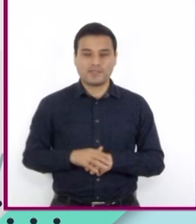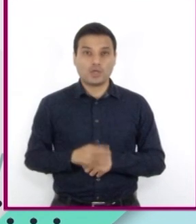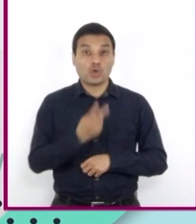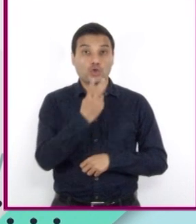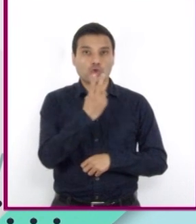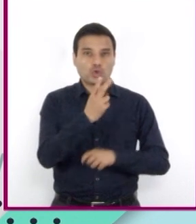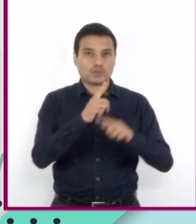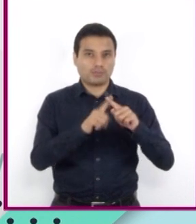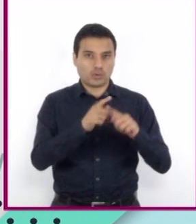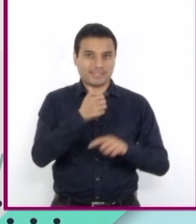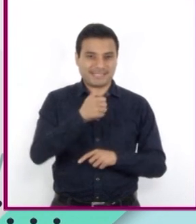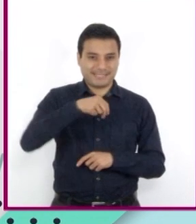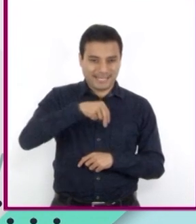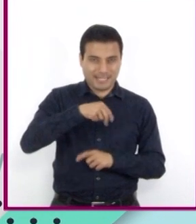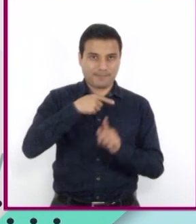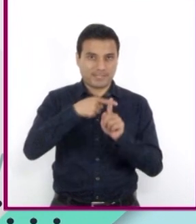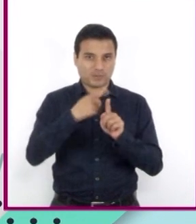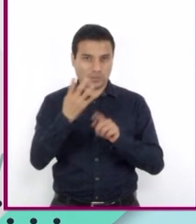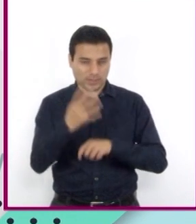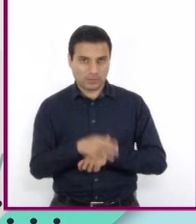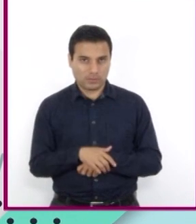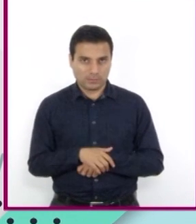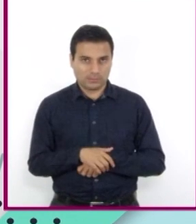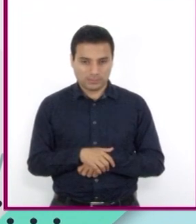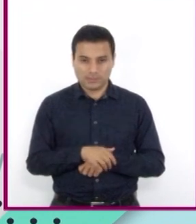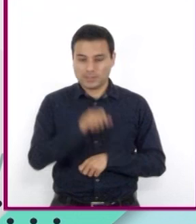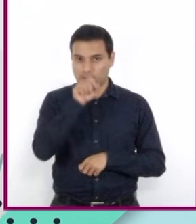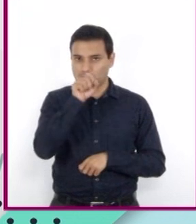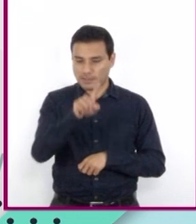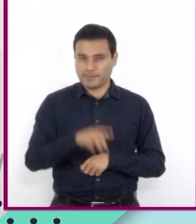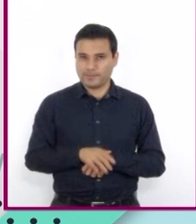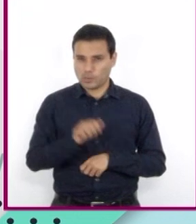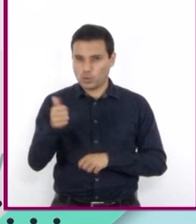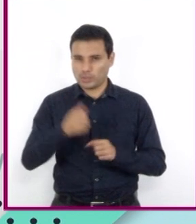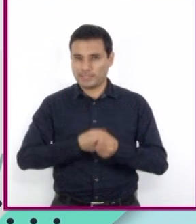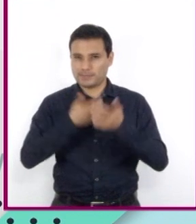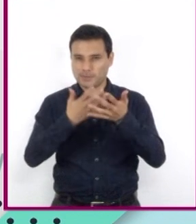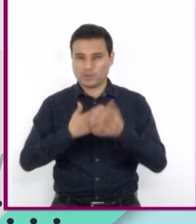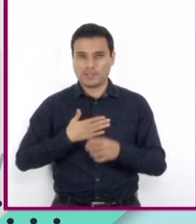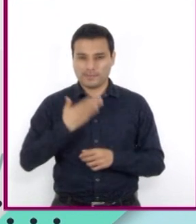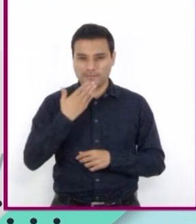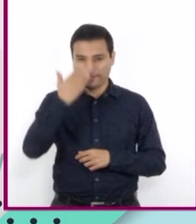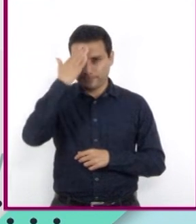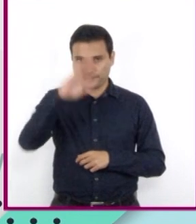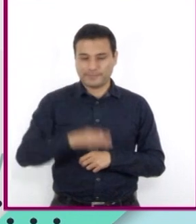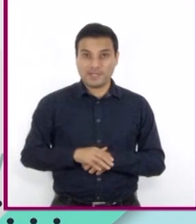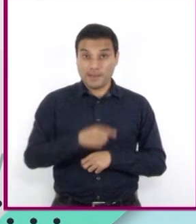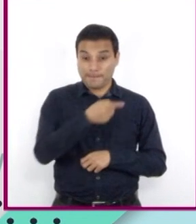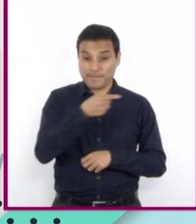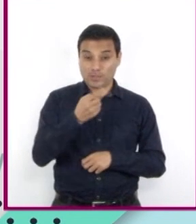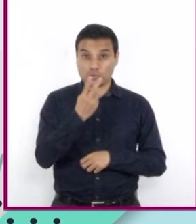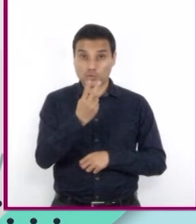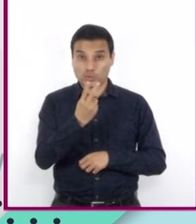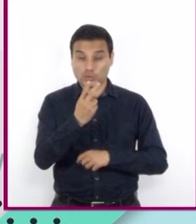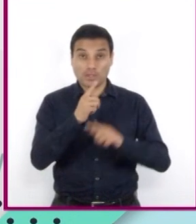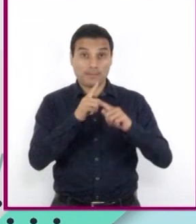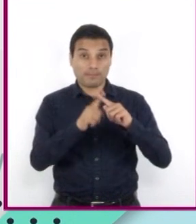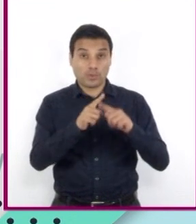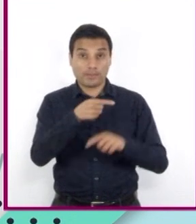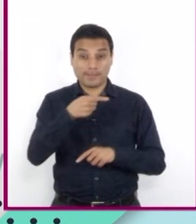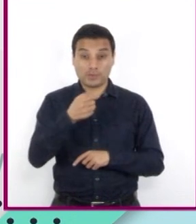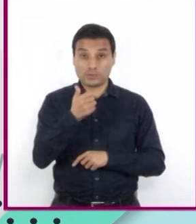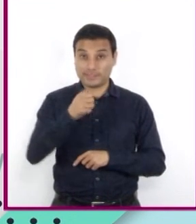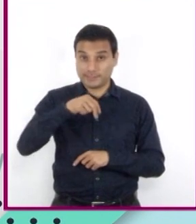el binomio 6n más 4, es equivalente con la expresión algebraica